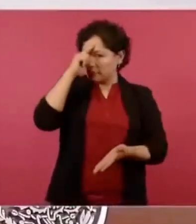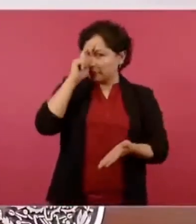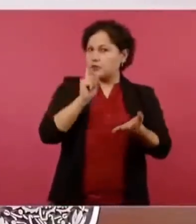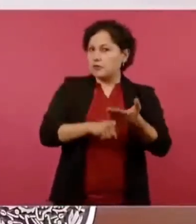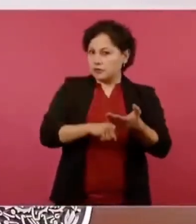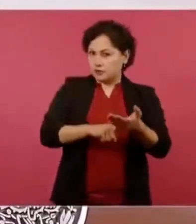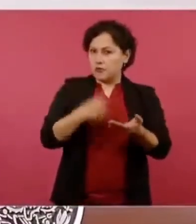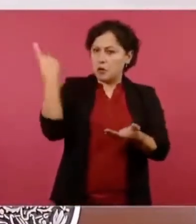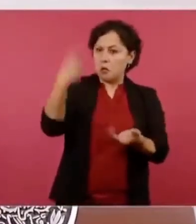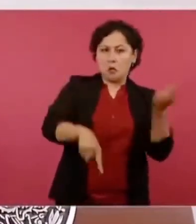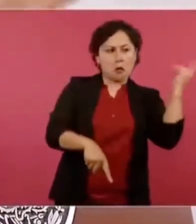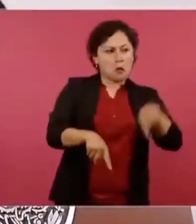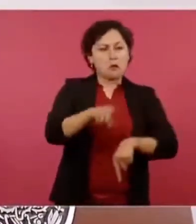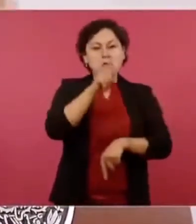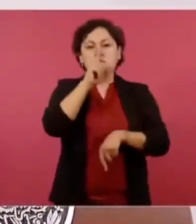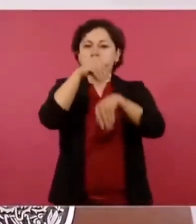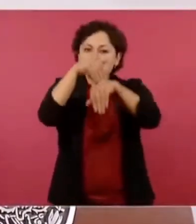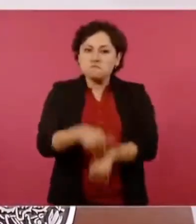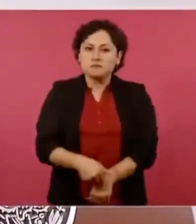Bueno,